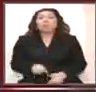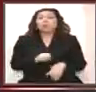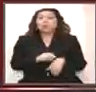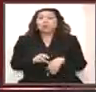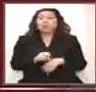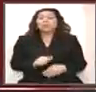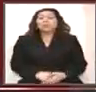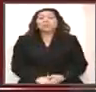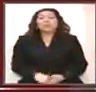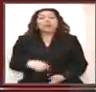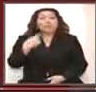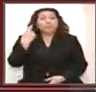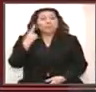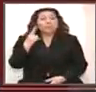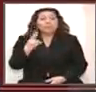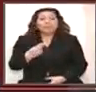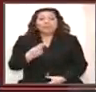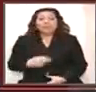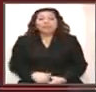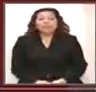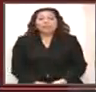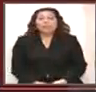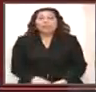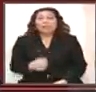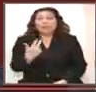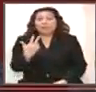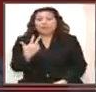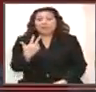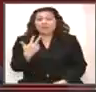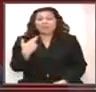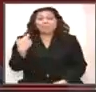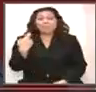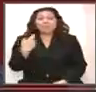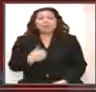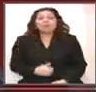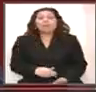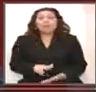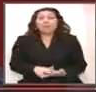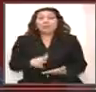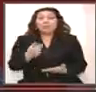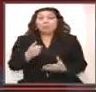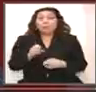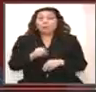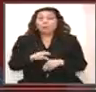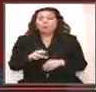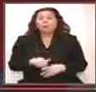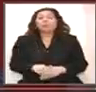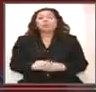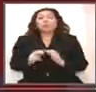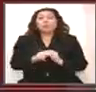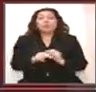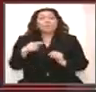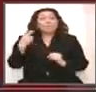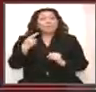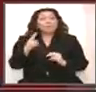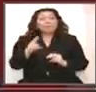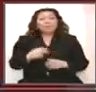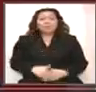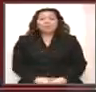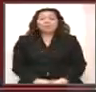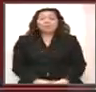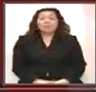Consejo Nacional de Política Criminal. Hay tres políticas aprobadas por el Consejo Nacional de Política